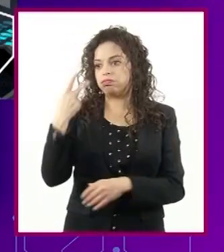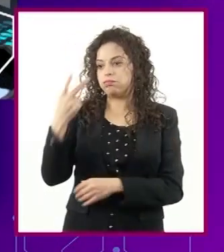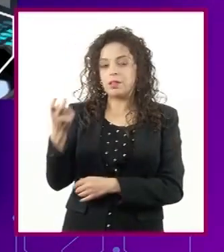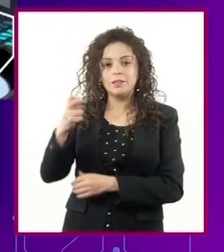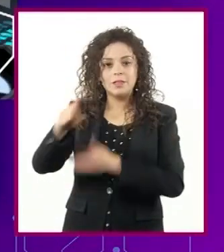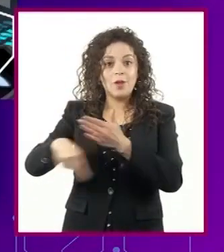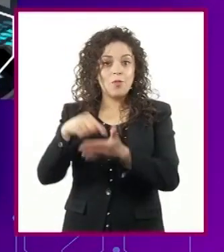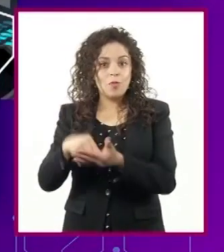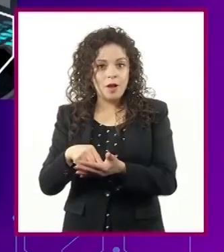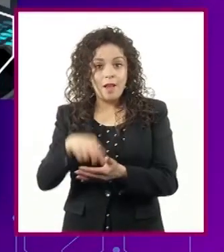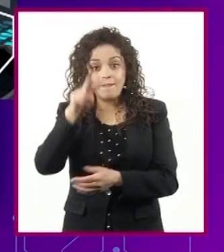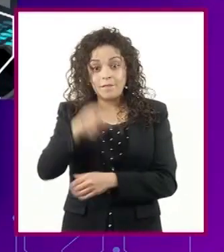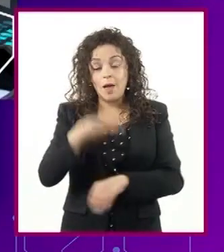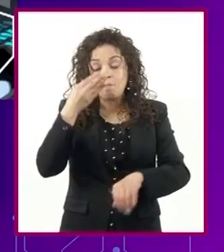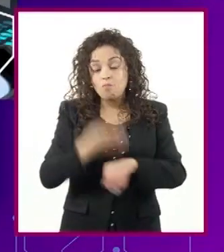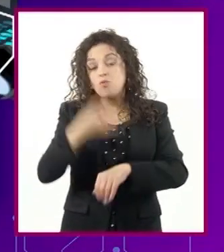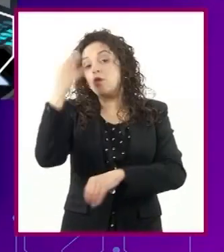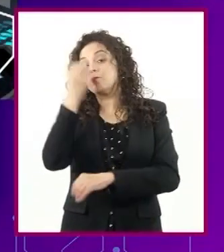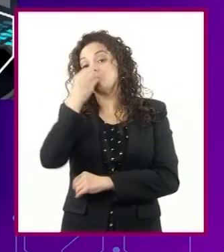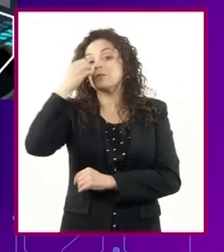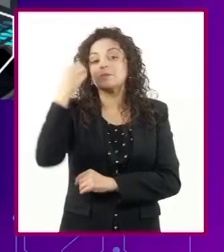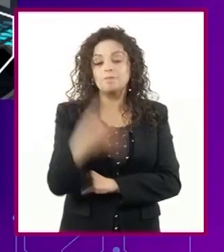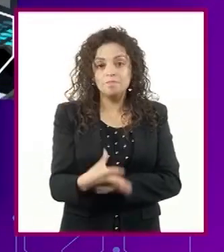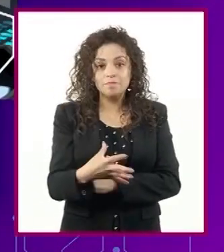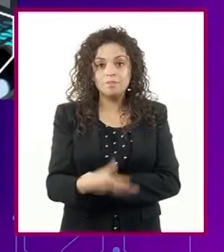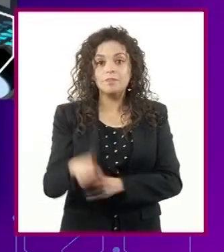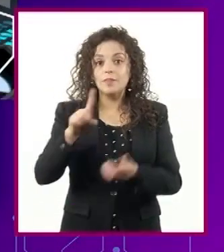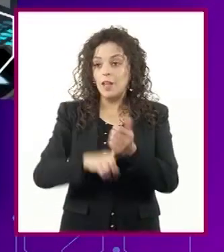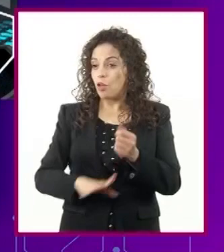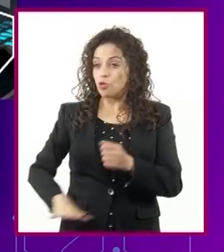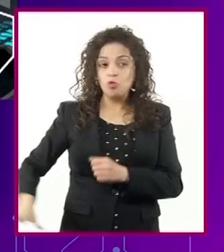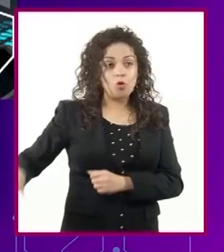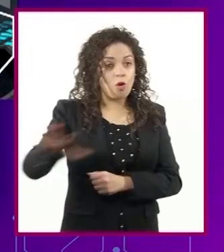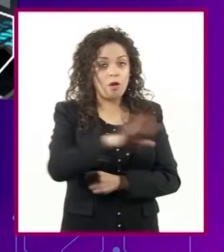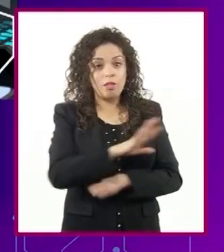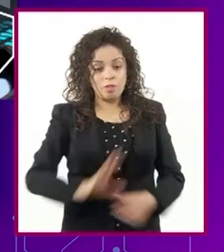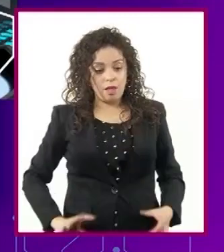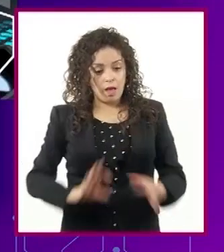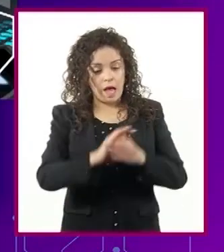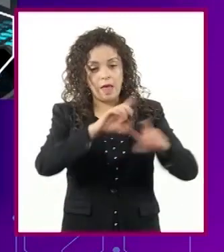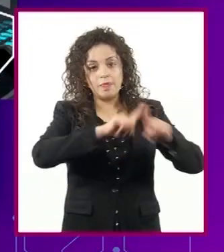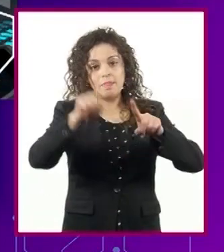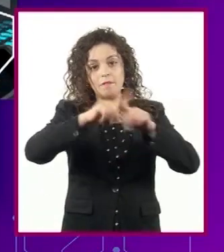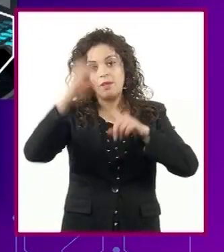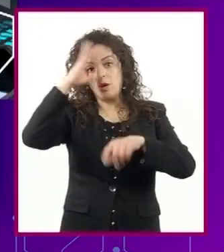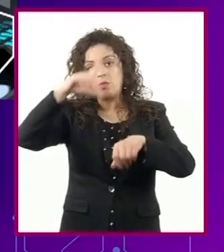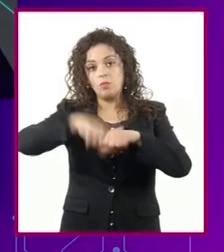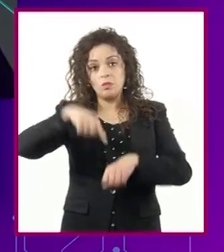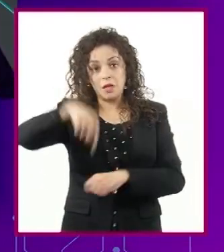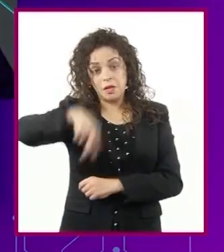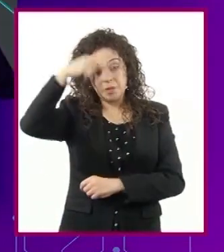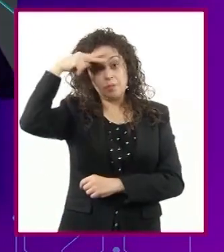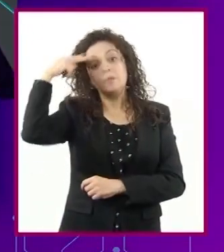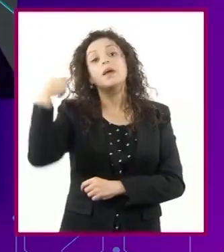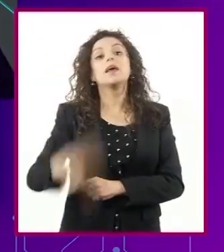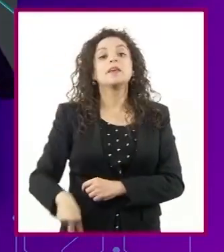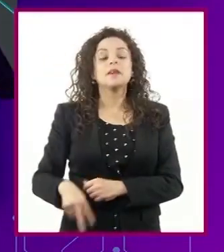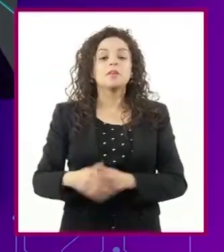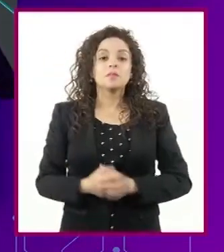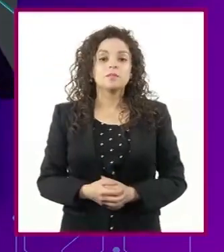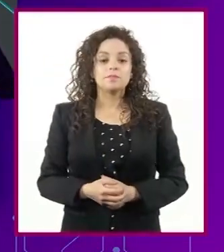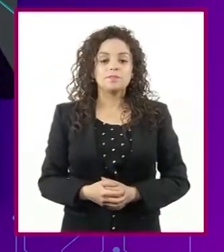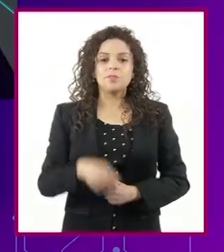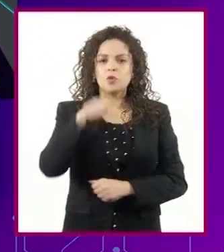bonitas. Todas estas manifestaciones, todo este folclore forma parte de la diversidad cultural de nuestro país. ¿Alguna vez se